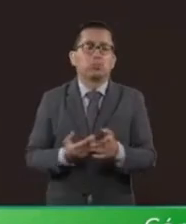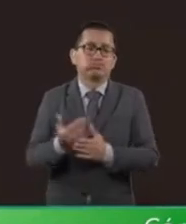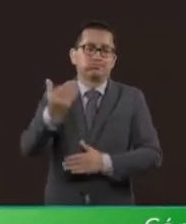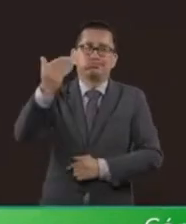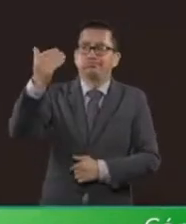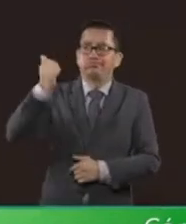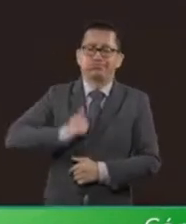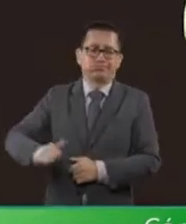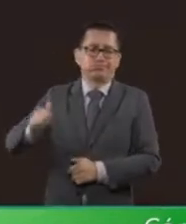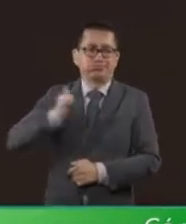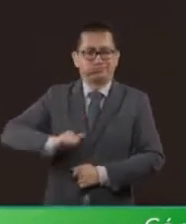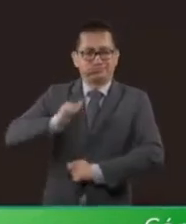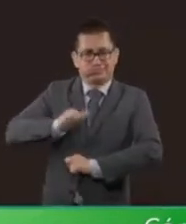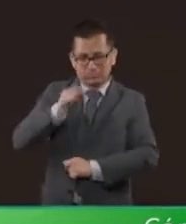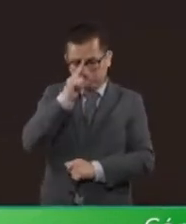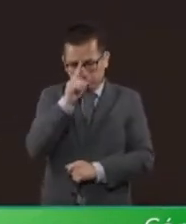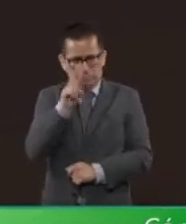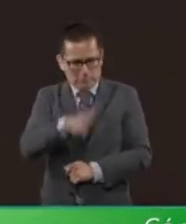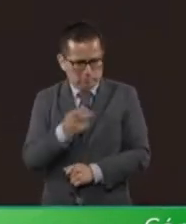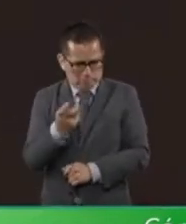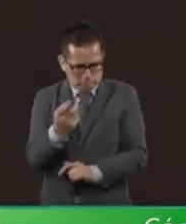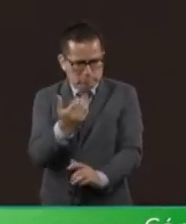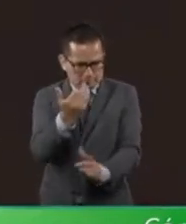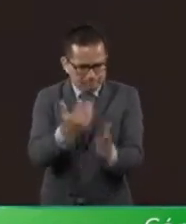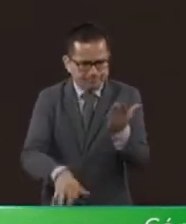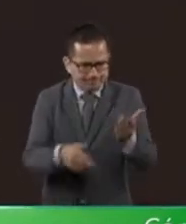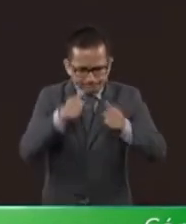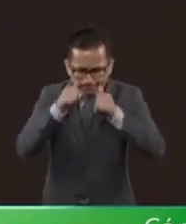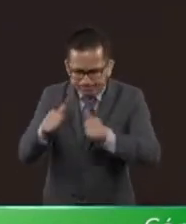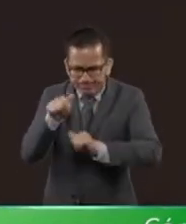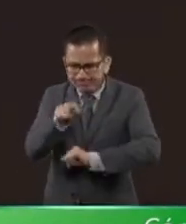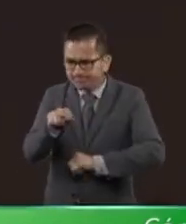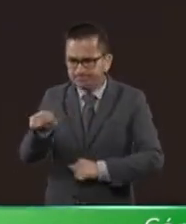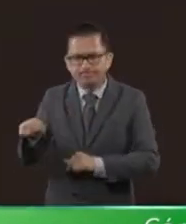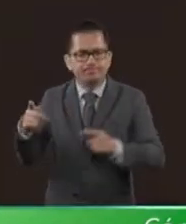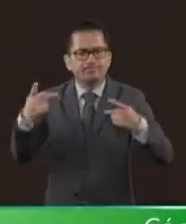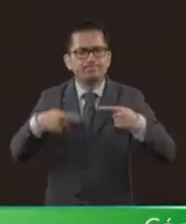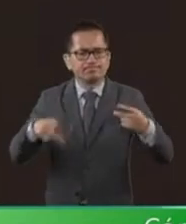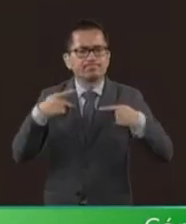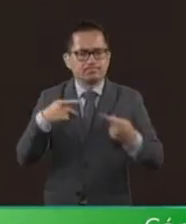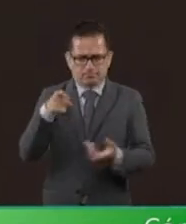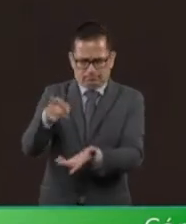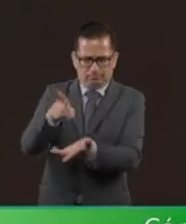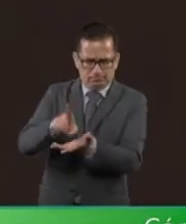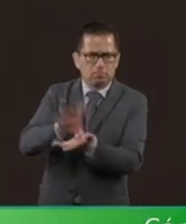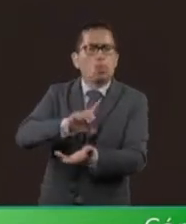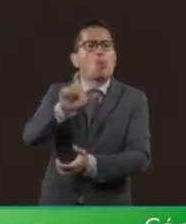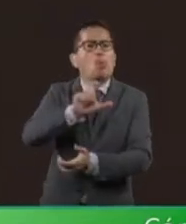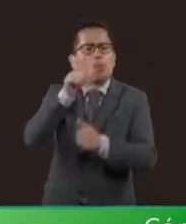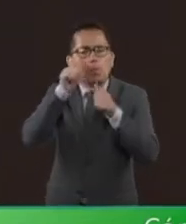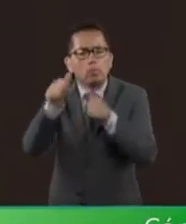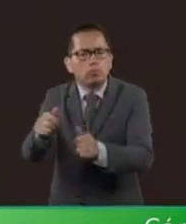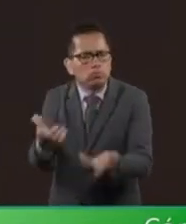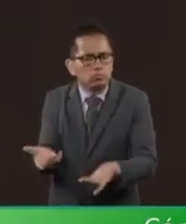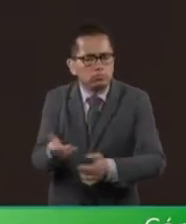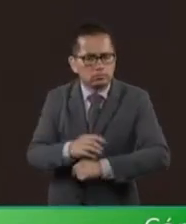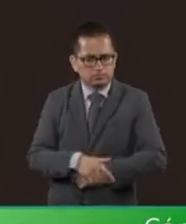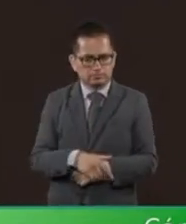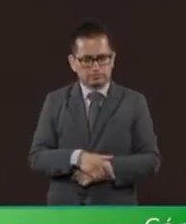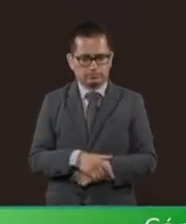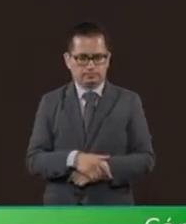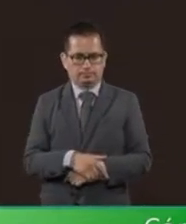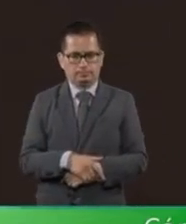tomar en cuenta a todas esas personas que hoy viven con algún tipo de discapacidad?